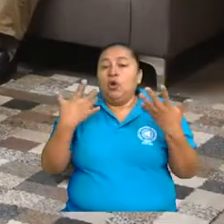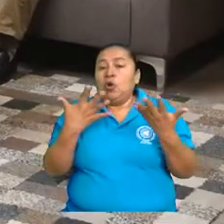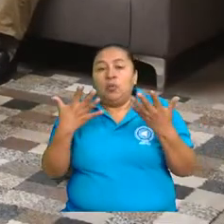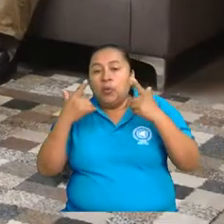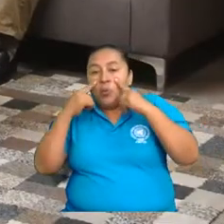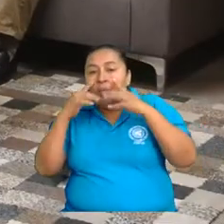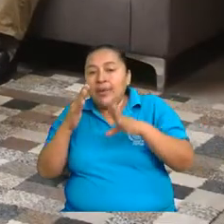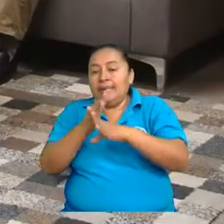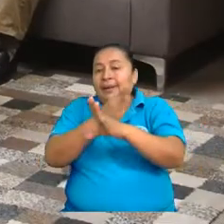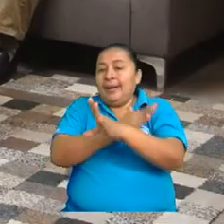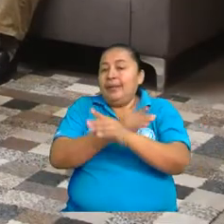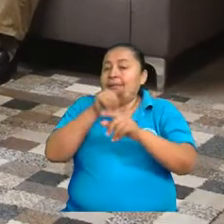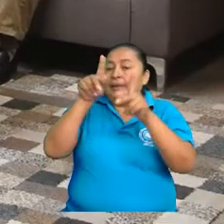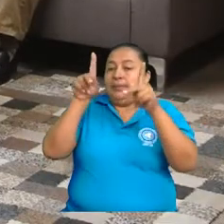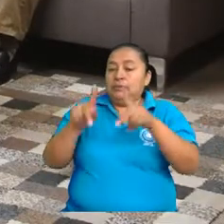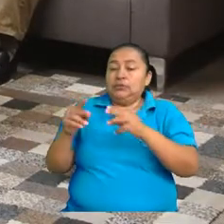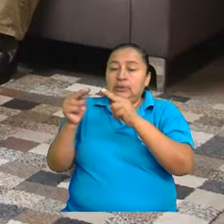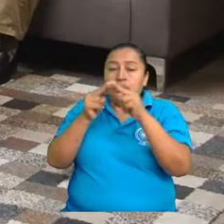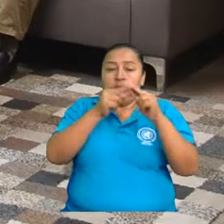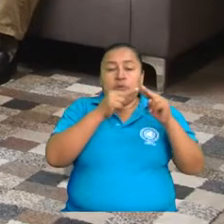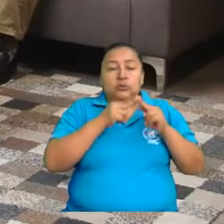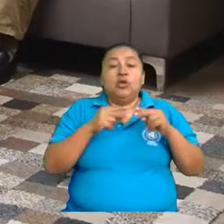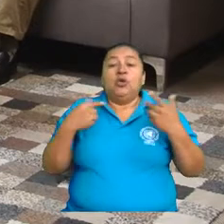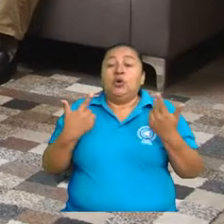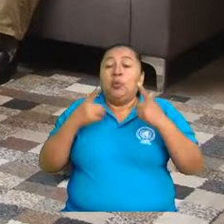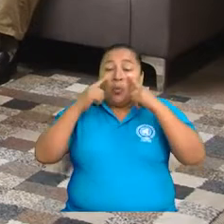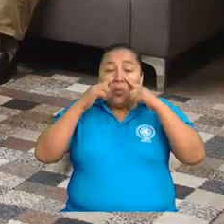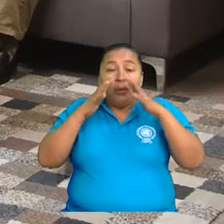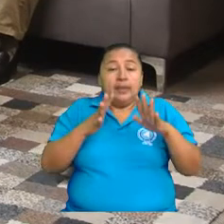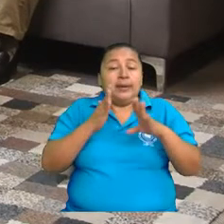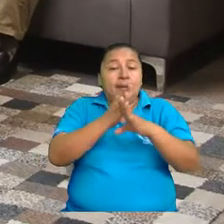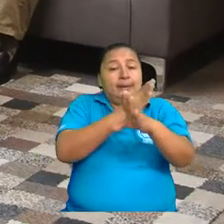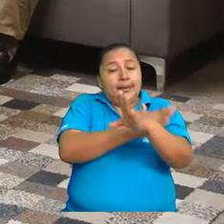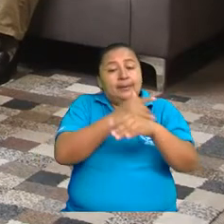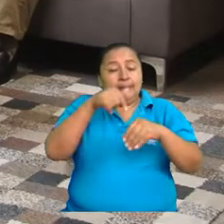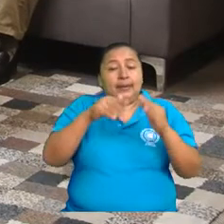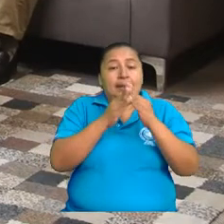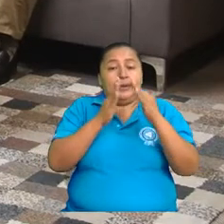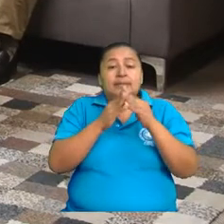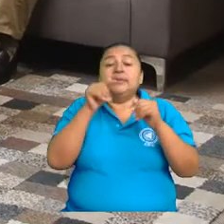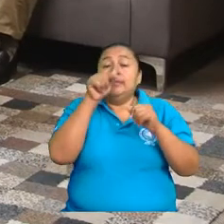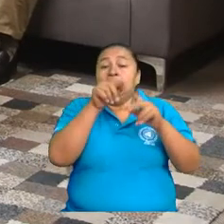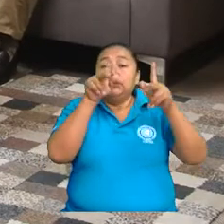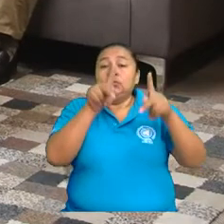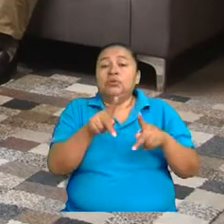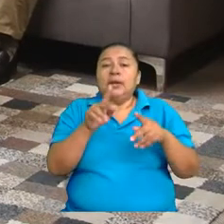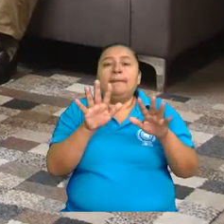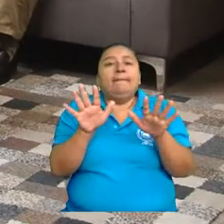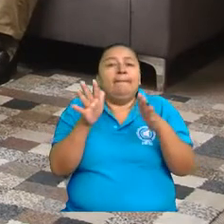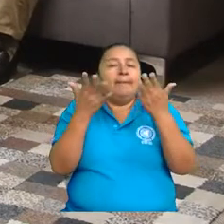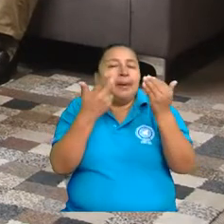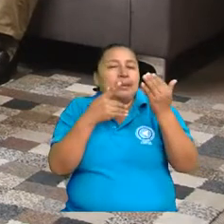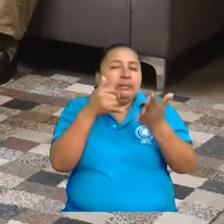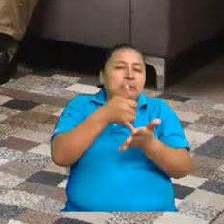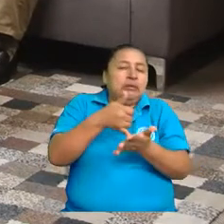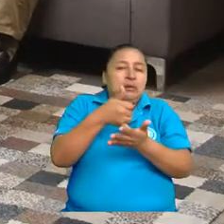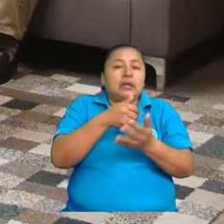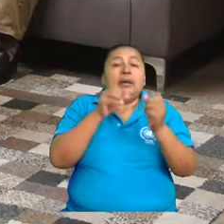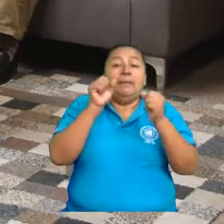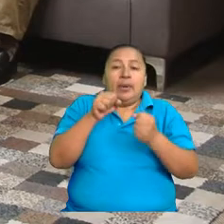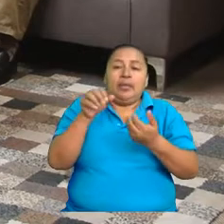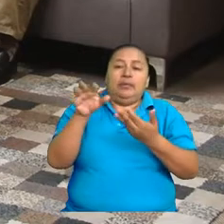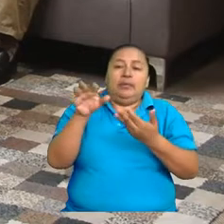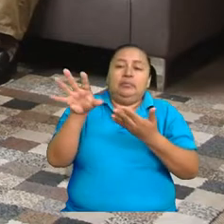queridos y cómo protegemos a las personas más vulnerables que tienen más riesgo de que se le pueda complicar una